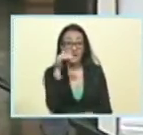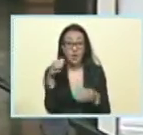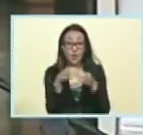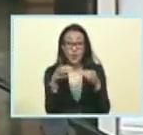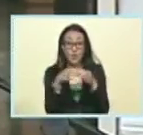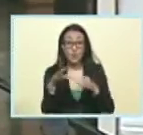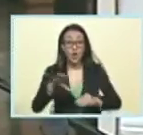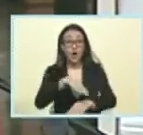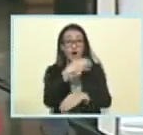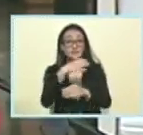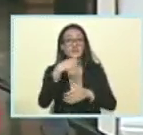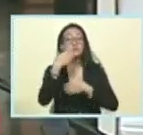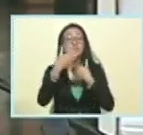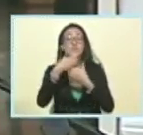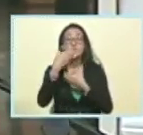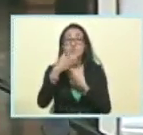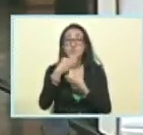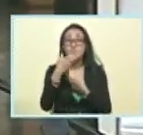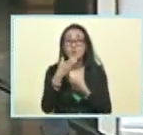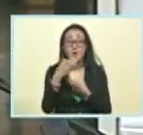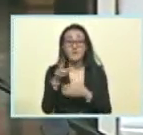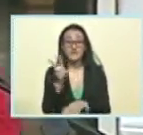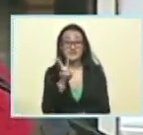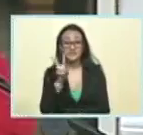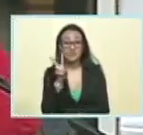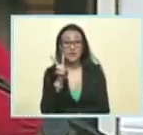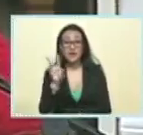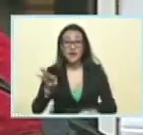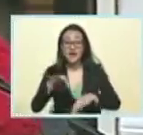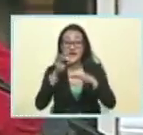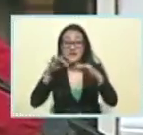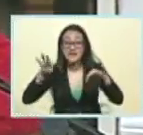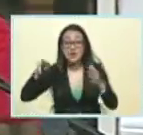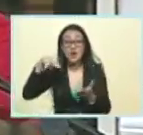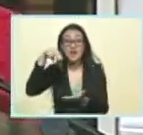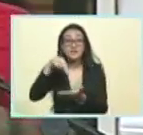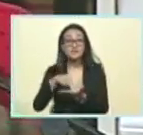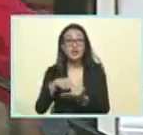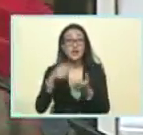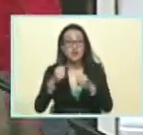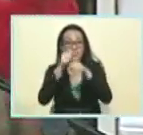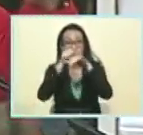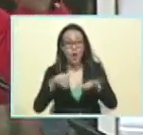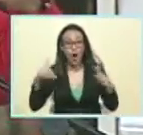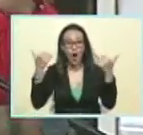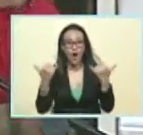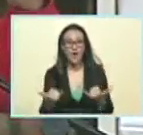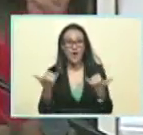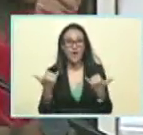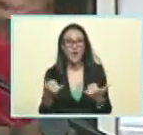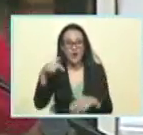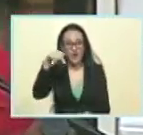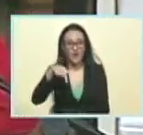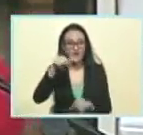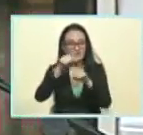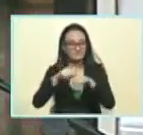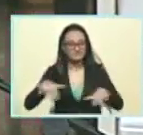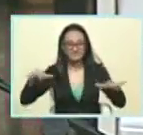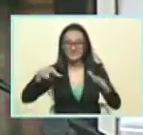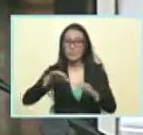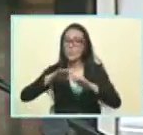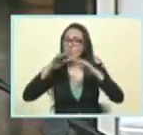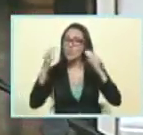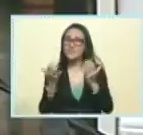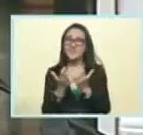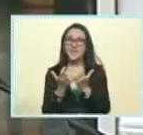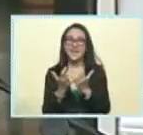de cantantes, compositores venezolanos, un himno nacional que yo quiero lanzar hoy a nivel nacional y